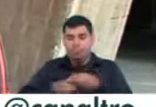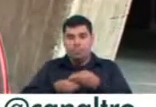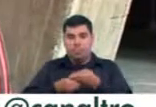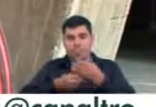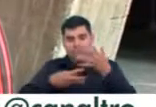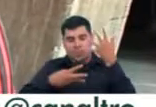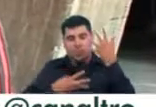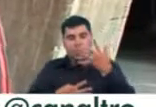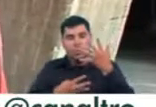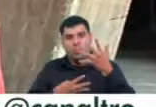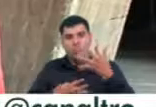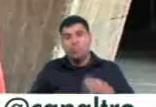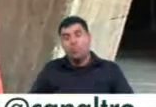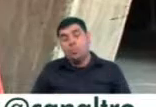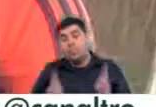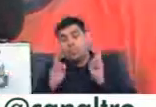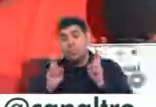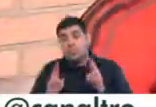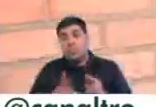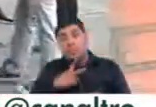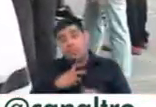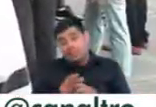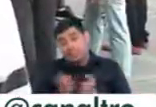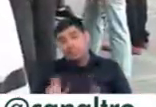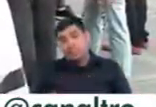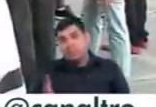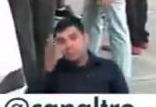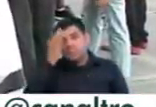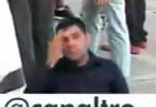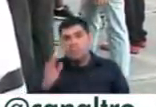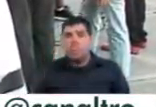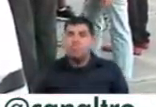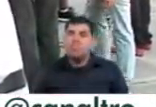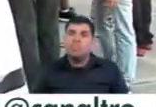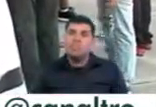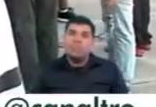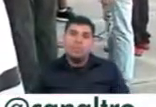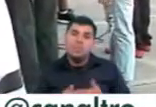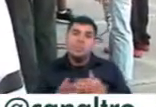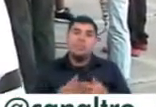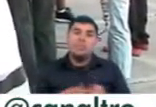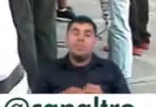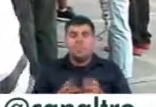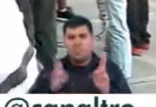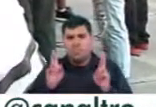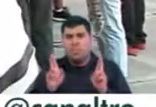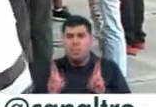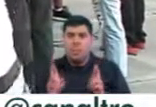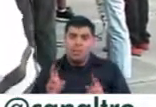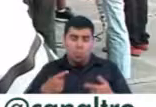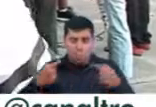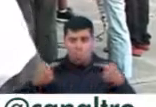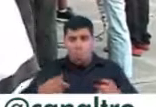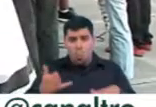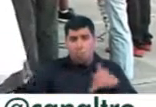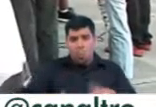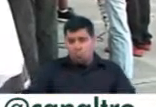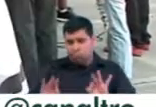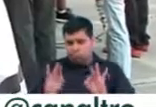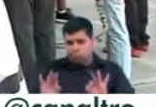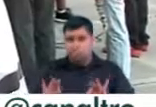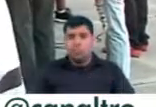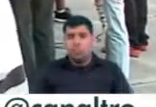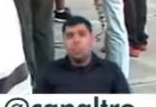va a ser difícil va a ser difícil obviamente y bueno tratar de ir hacer una buena presentación sabemos es que ganando allá ya estamos